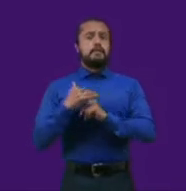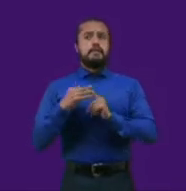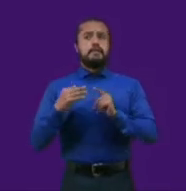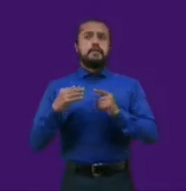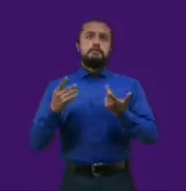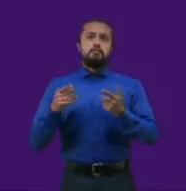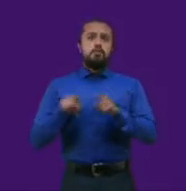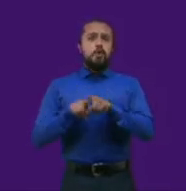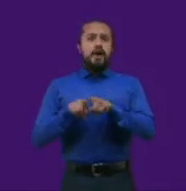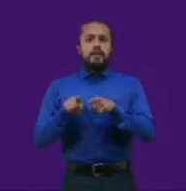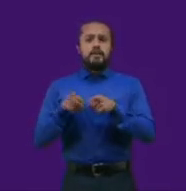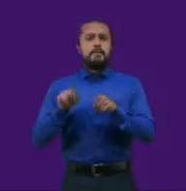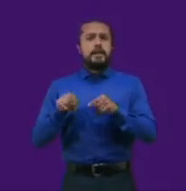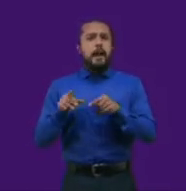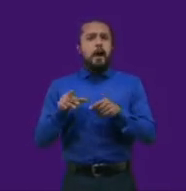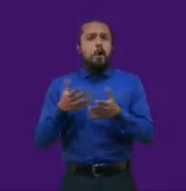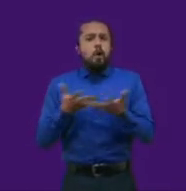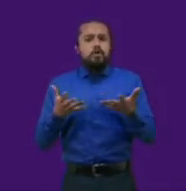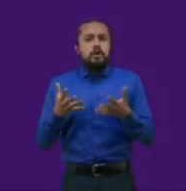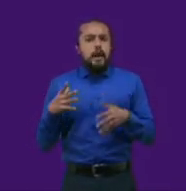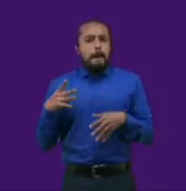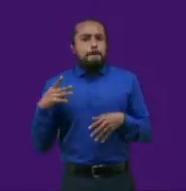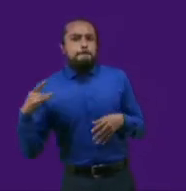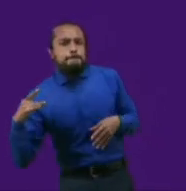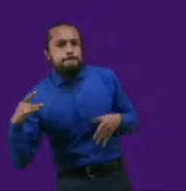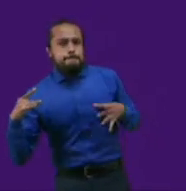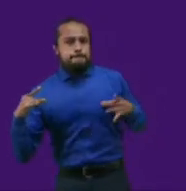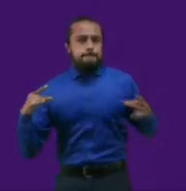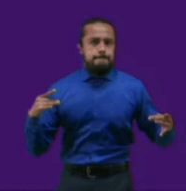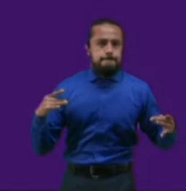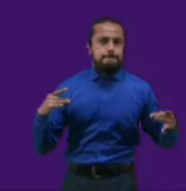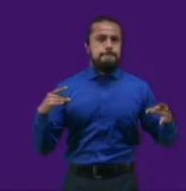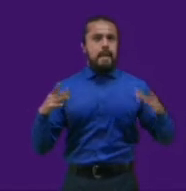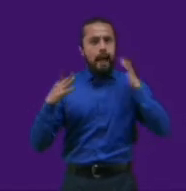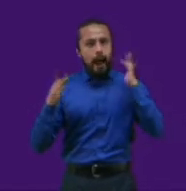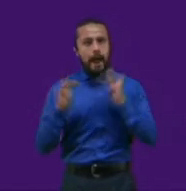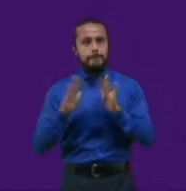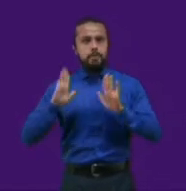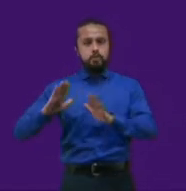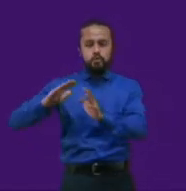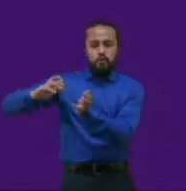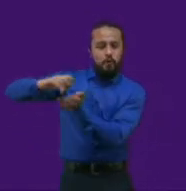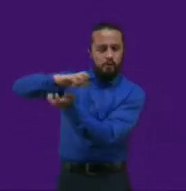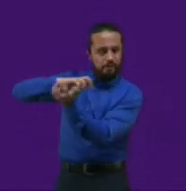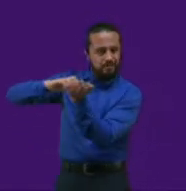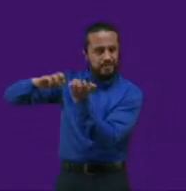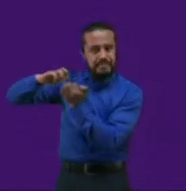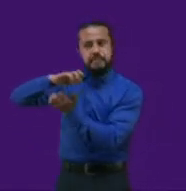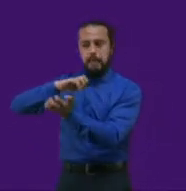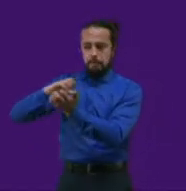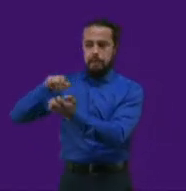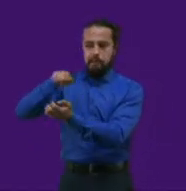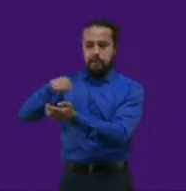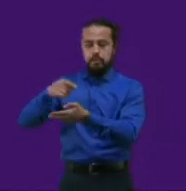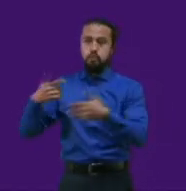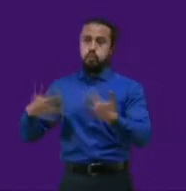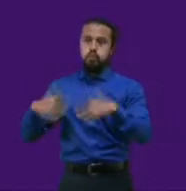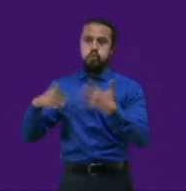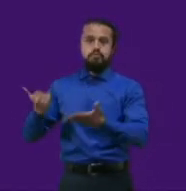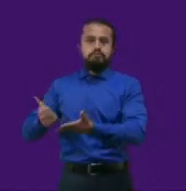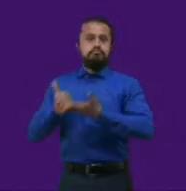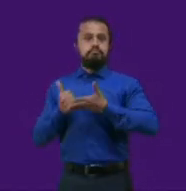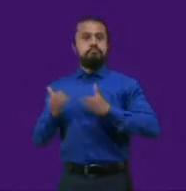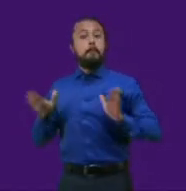que existen hoy en diferentes partes del ecosistema y todos nos pongamos en la tarea de ayudar a que sea cada vez